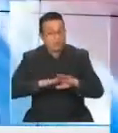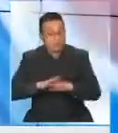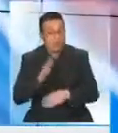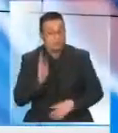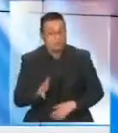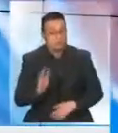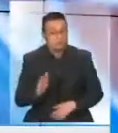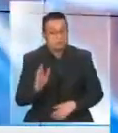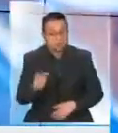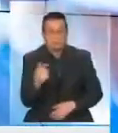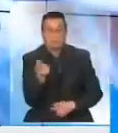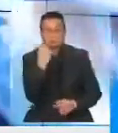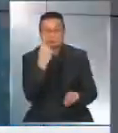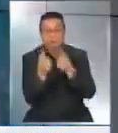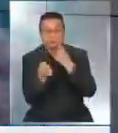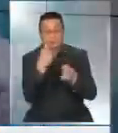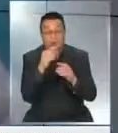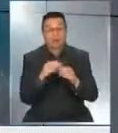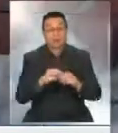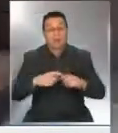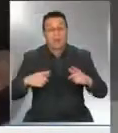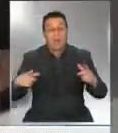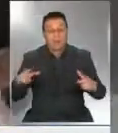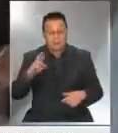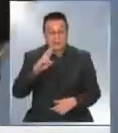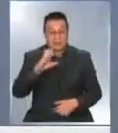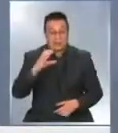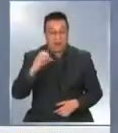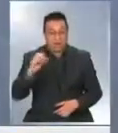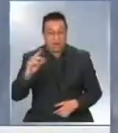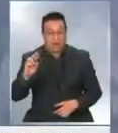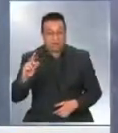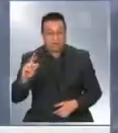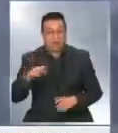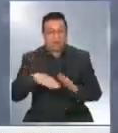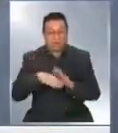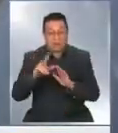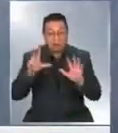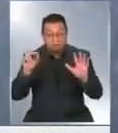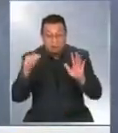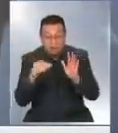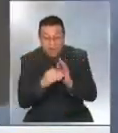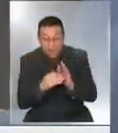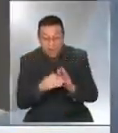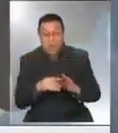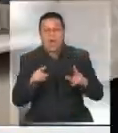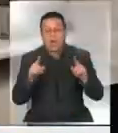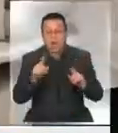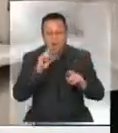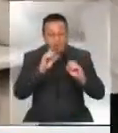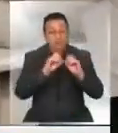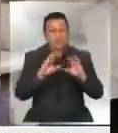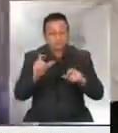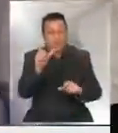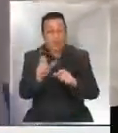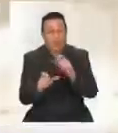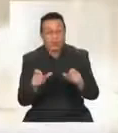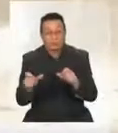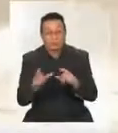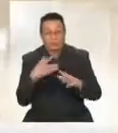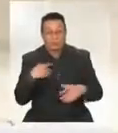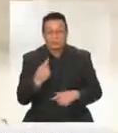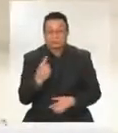también han aumentado los test. De hecho, hemos alcanzado récords de PCR, no más de 80.000, pero también es cierto que hay muchas personas que les resulta